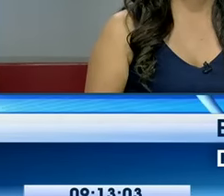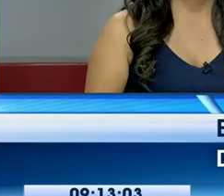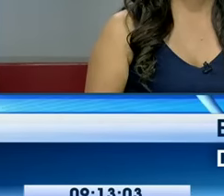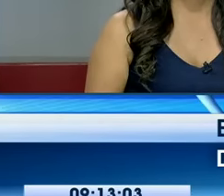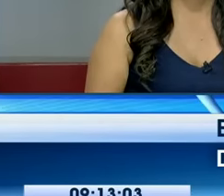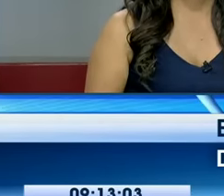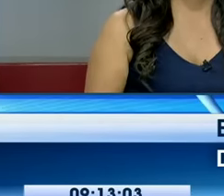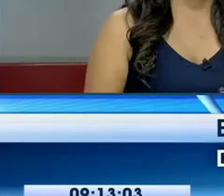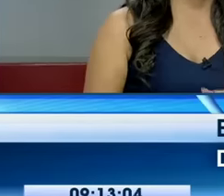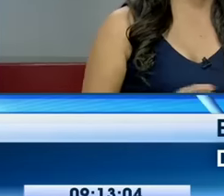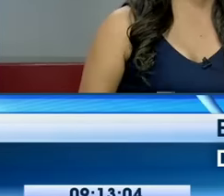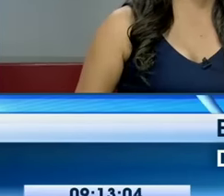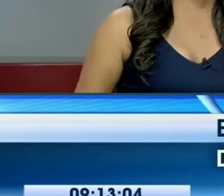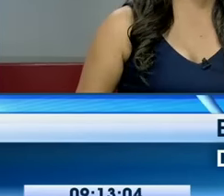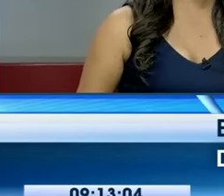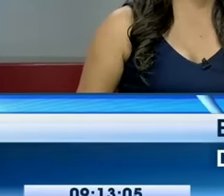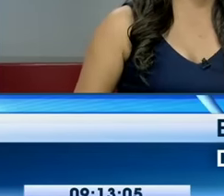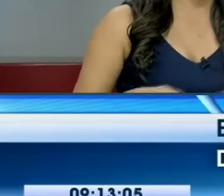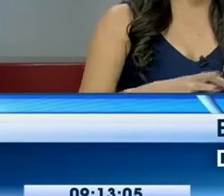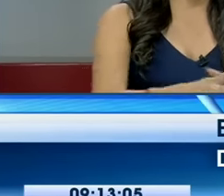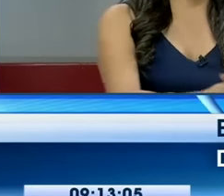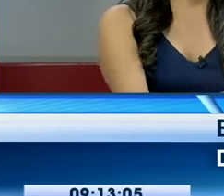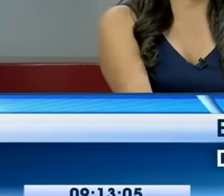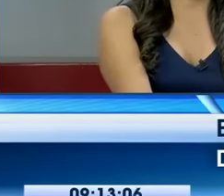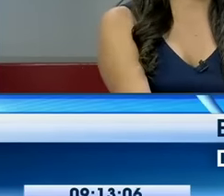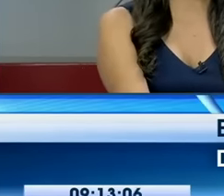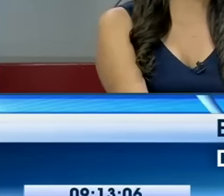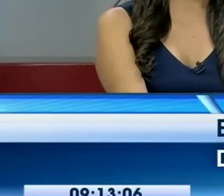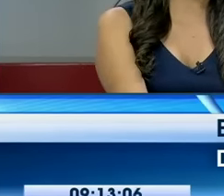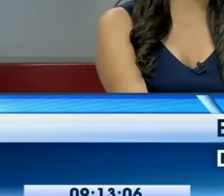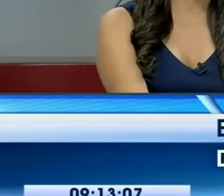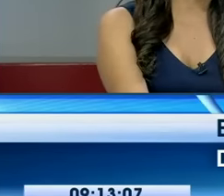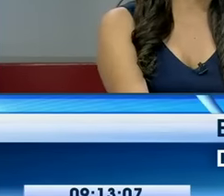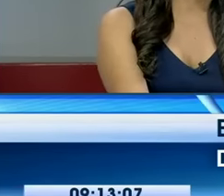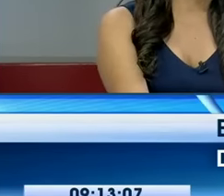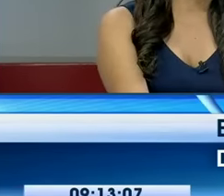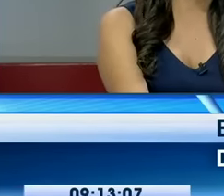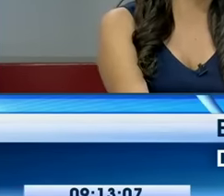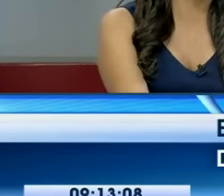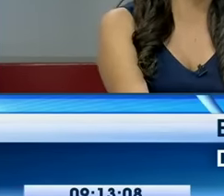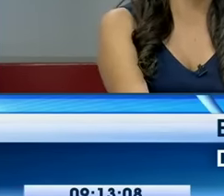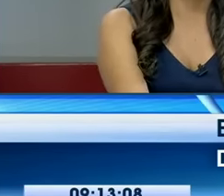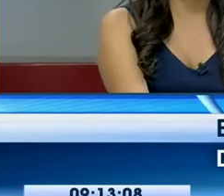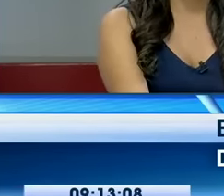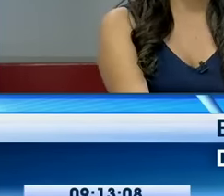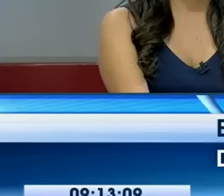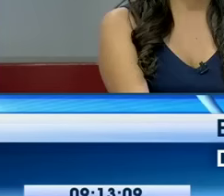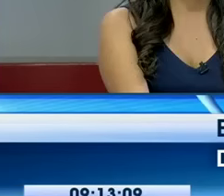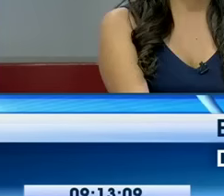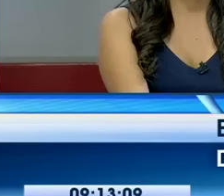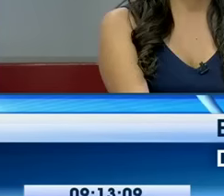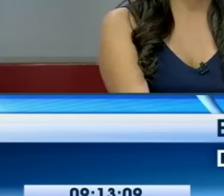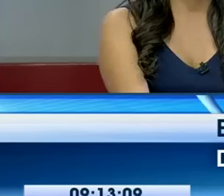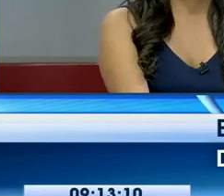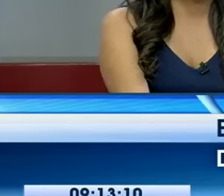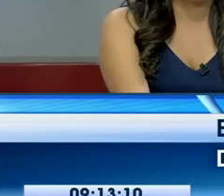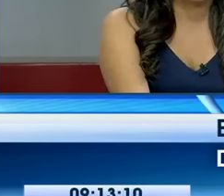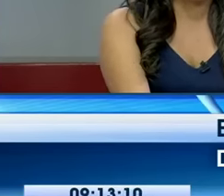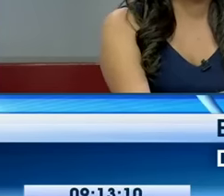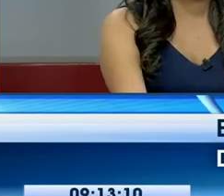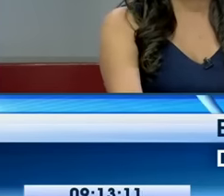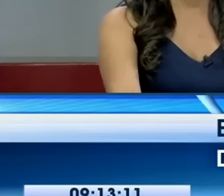discúlpame, pero tú le haces mala pregunta a Roselena, porque lo que pasa es que ella todo lo pide por internet, incluido las legumbres. Ah. Mentira,